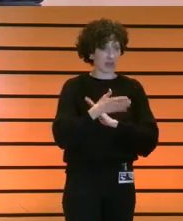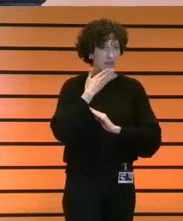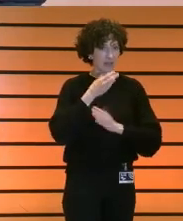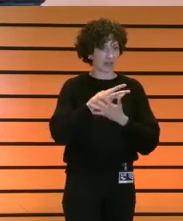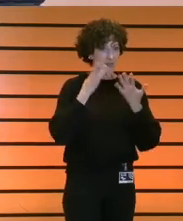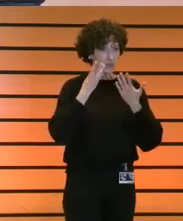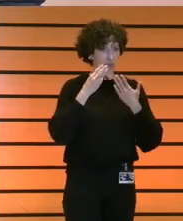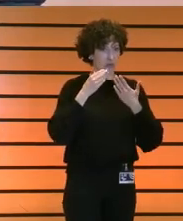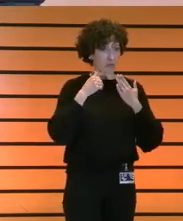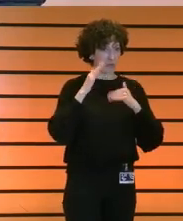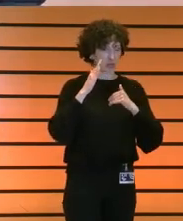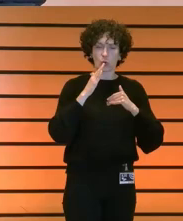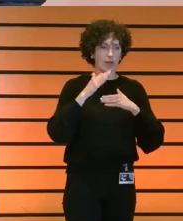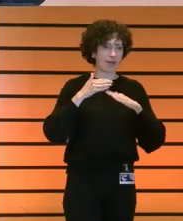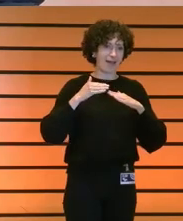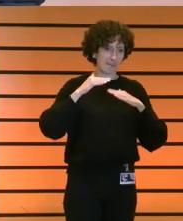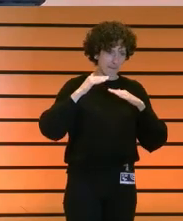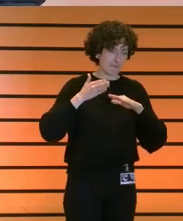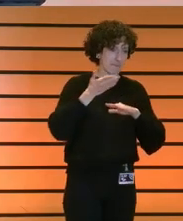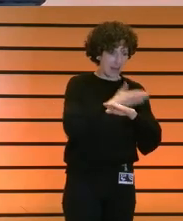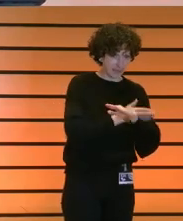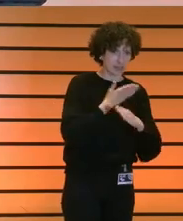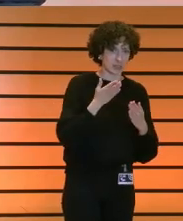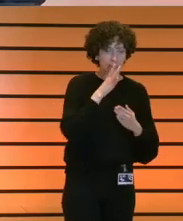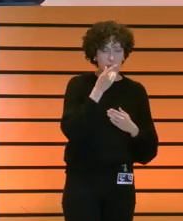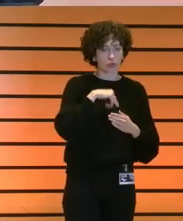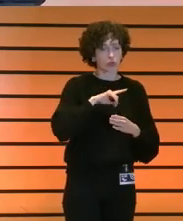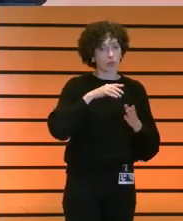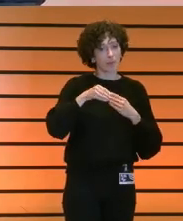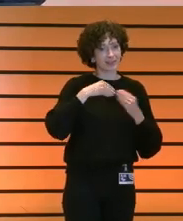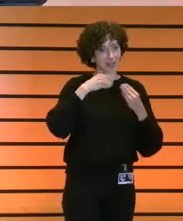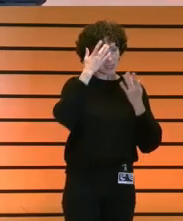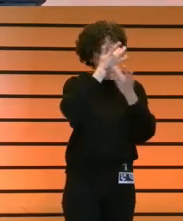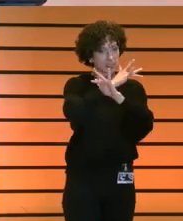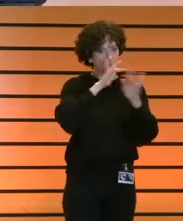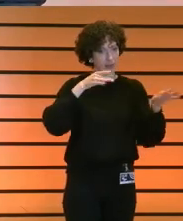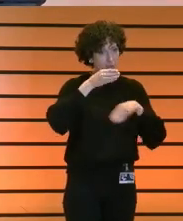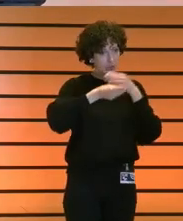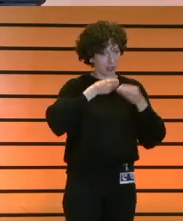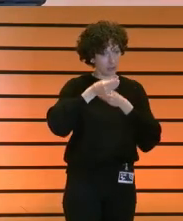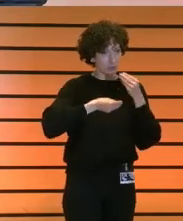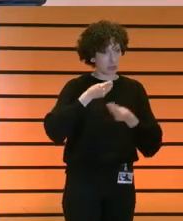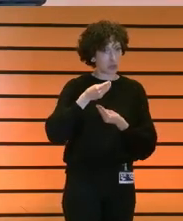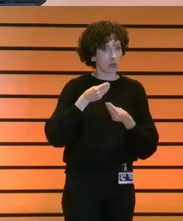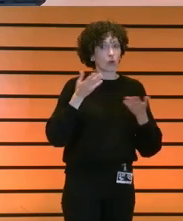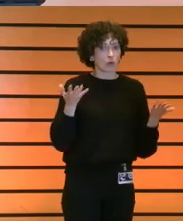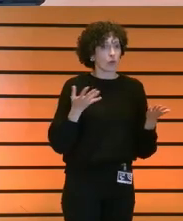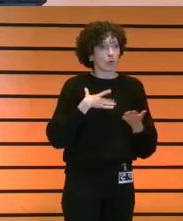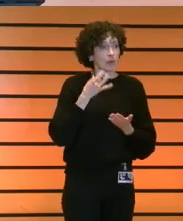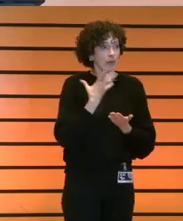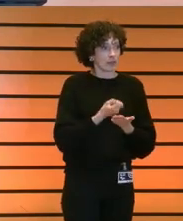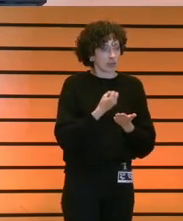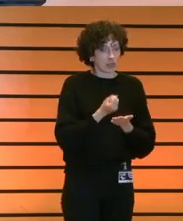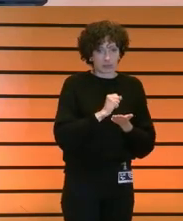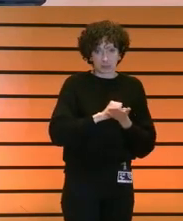de edad de los 18 años. Por eso lo que hemos elaborado ha sido una serie de materiales de sensibilización que están disponibles para su descarga también